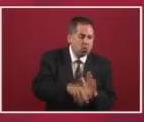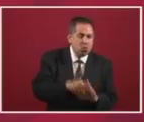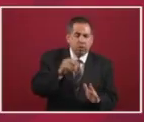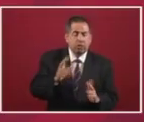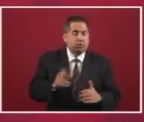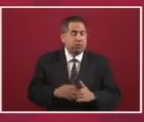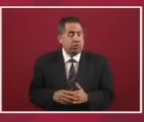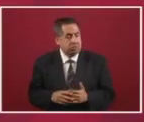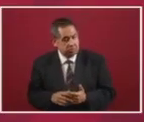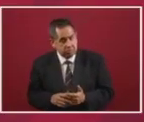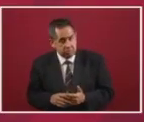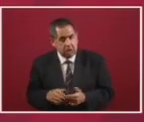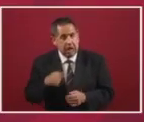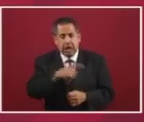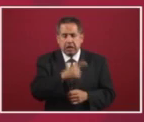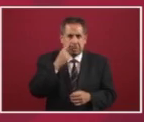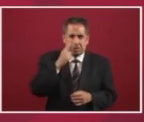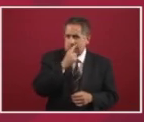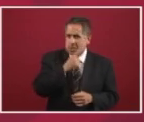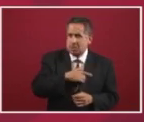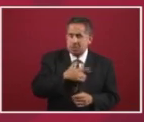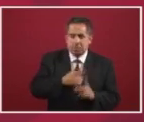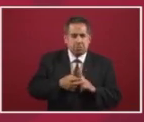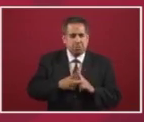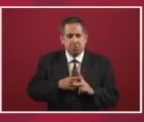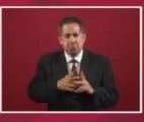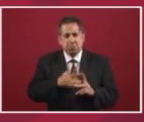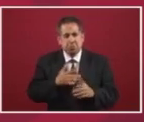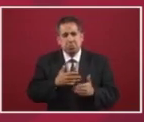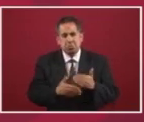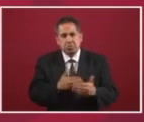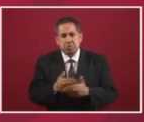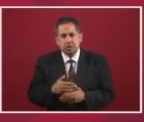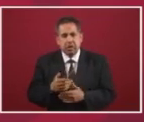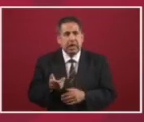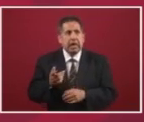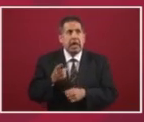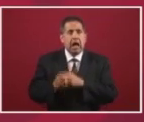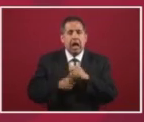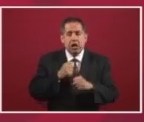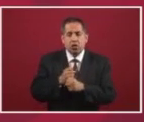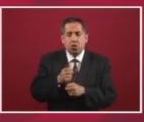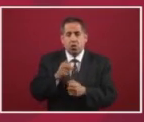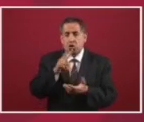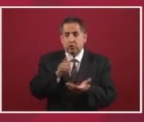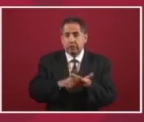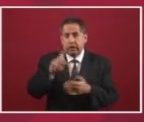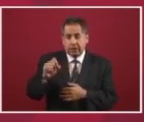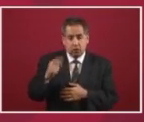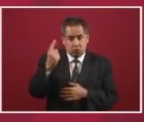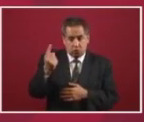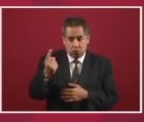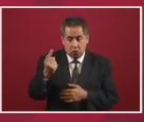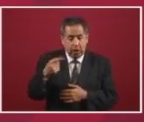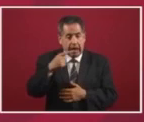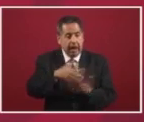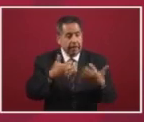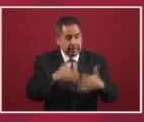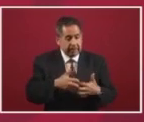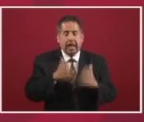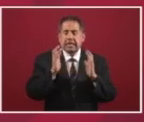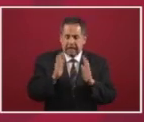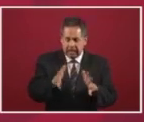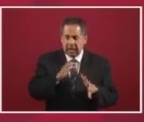Y de acuerdo a sus pronósticos, en el 21 esa empresa va a estar